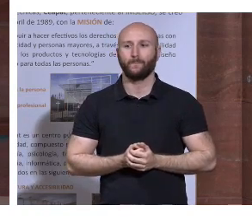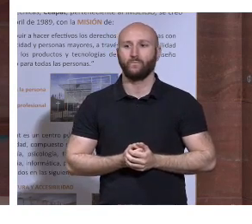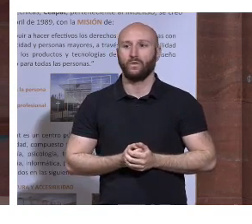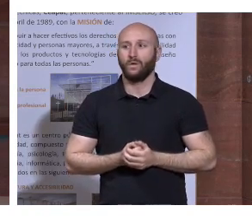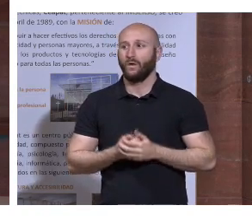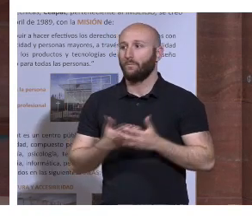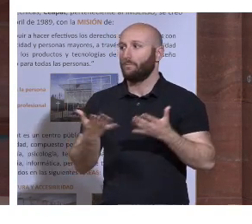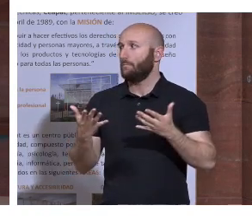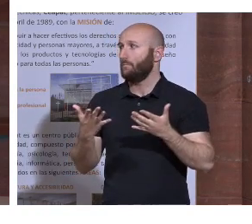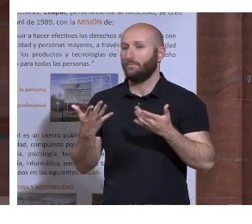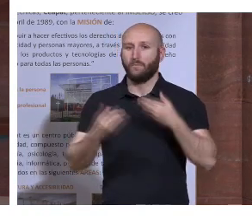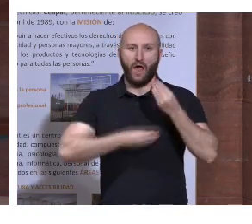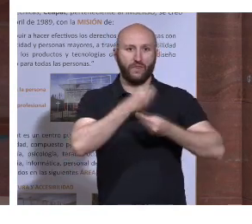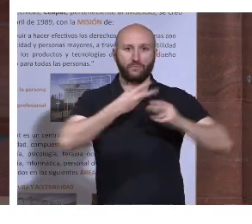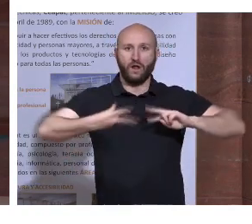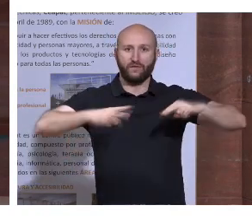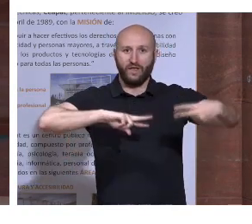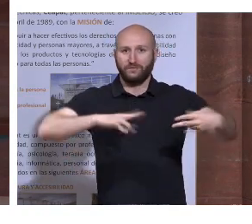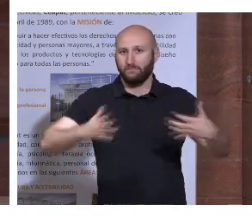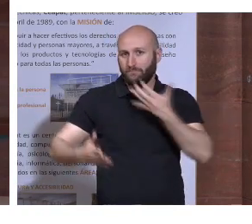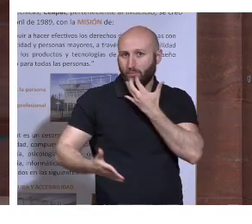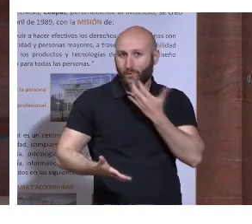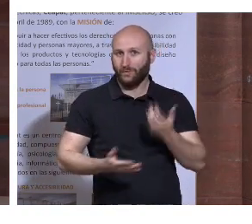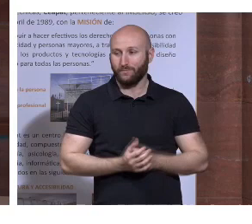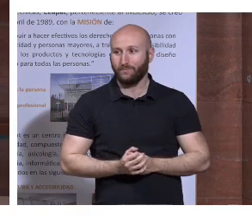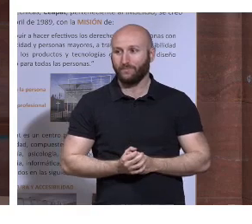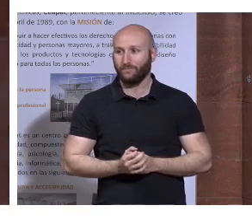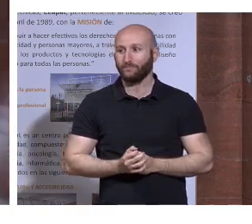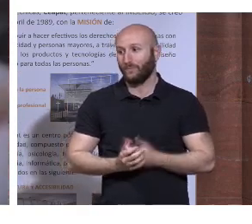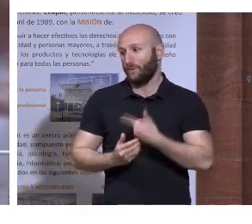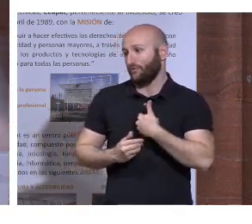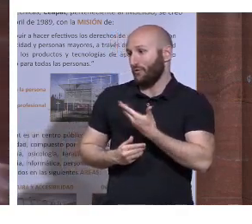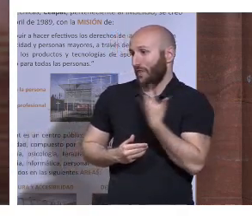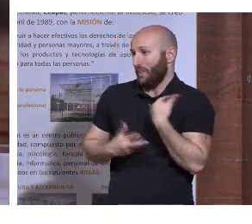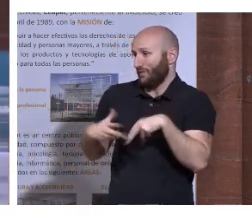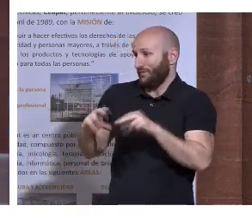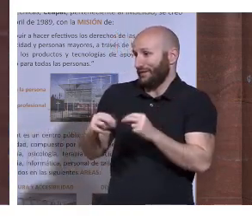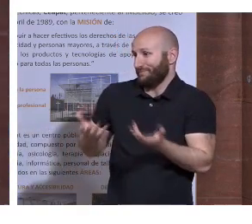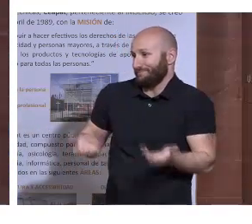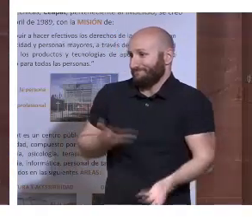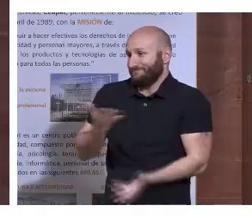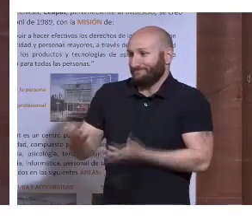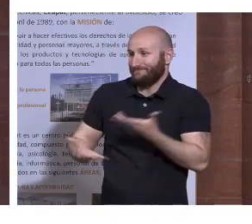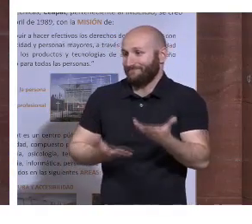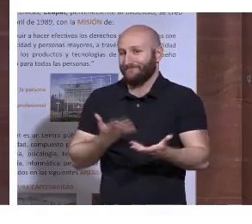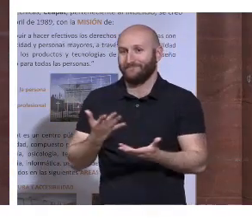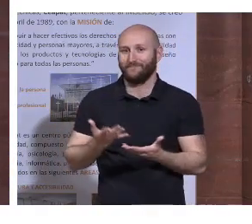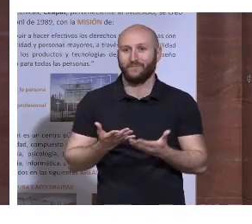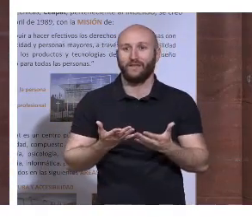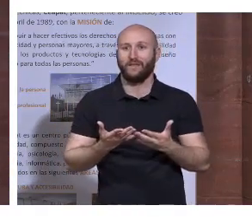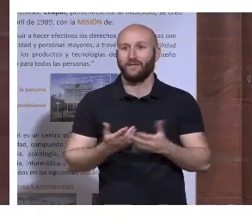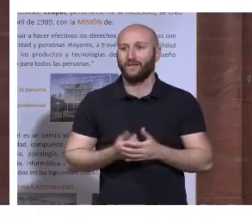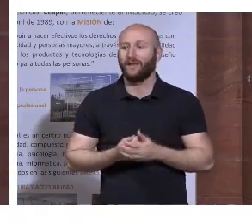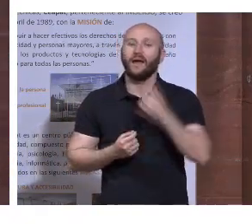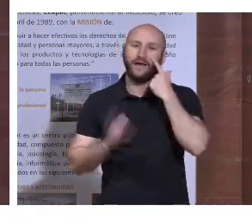Empezar al revés, venga. Yo como acabo de terminar, pero bueno. Yo, ¿vale? No, esperad, os voy a poner